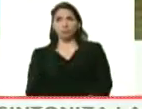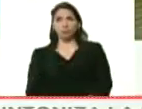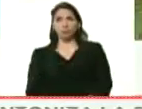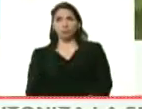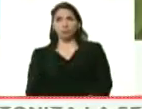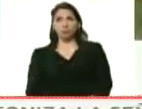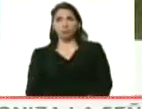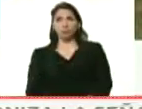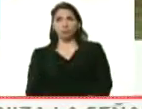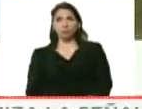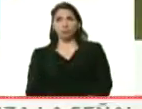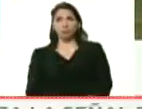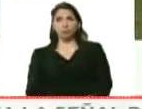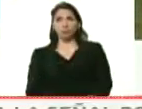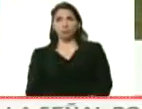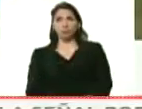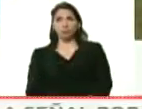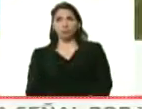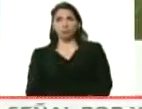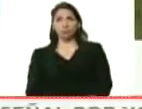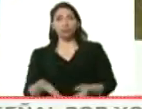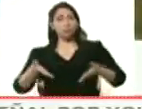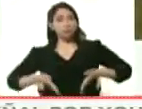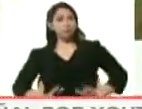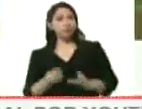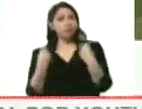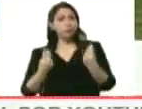lo que como líder